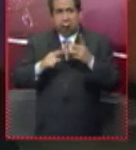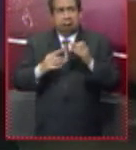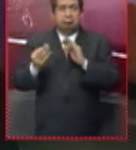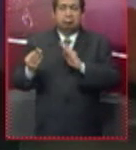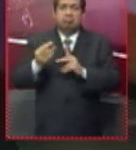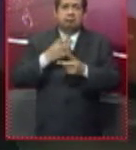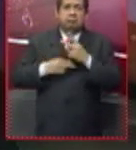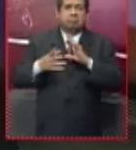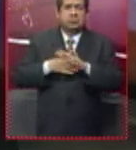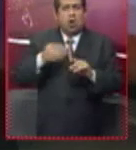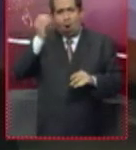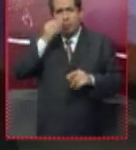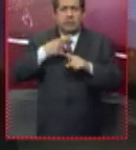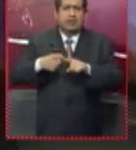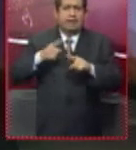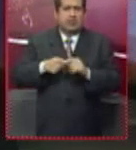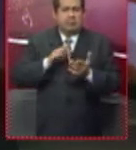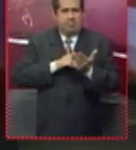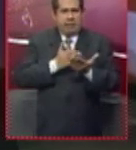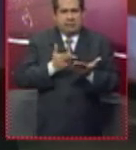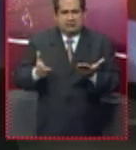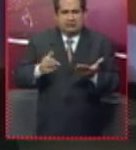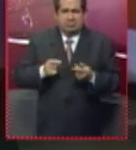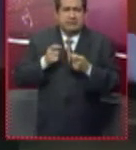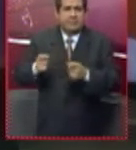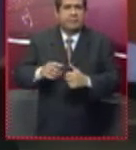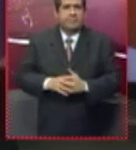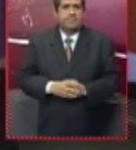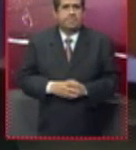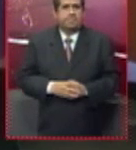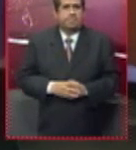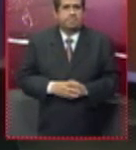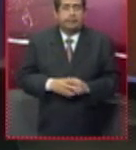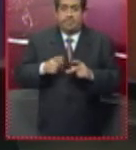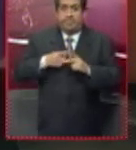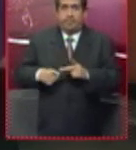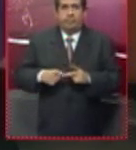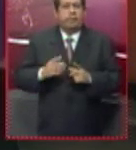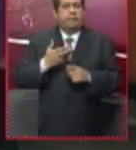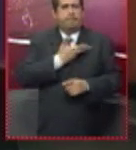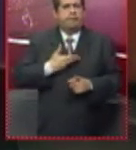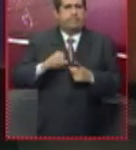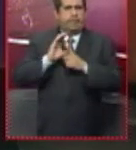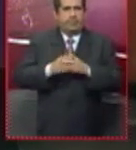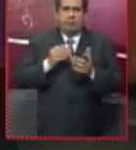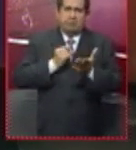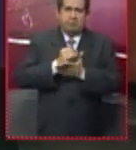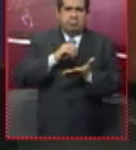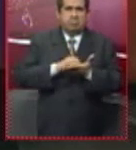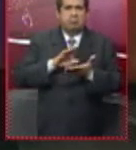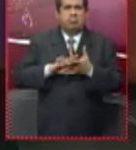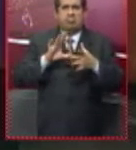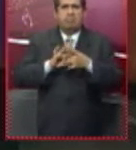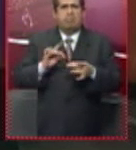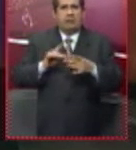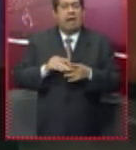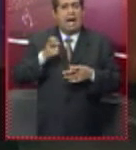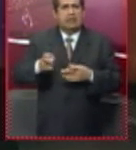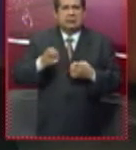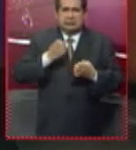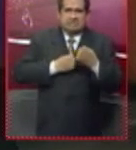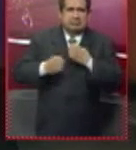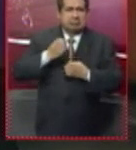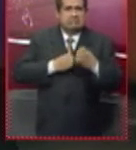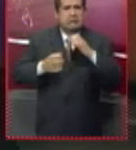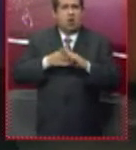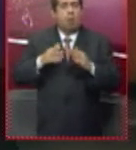se vertieron opiniones respecto a ambos documentos. Al inicio, los presidentes de las comisiones dictaminadoras enumeraron los objetivos que persigue este ejercicio de